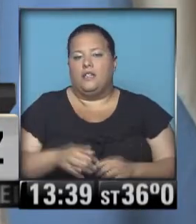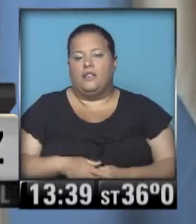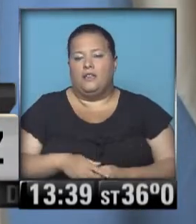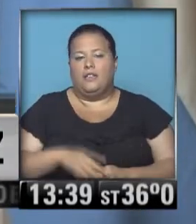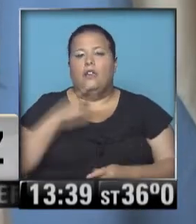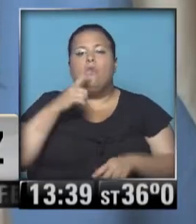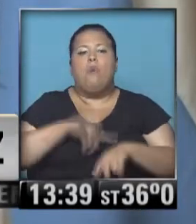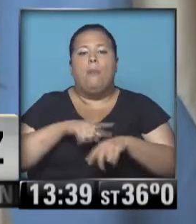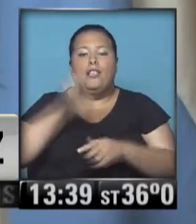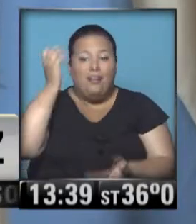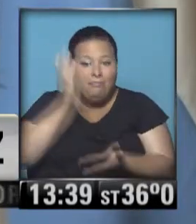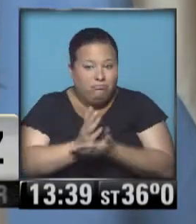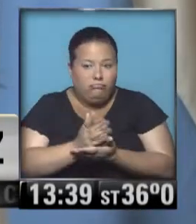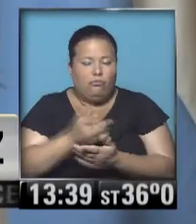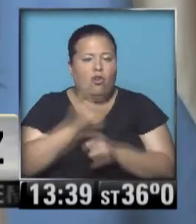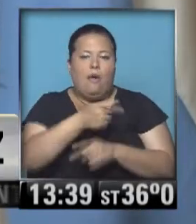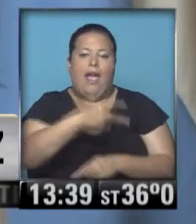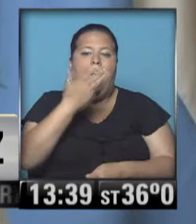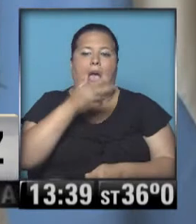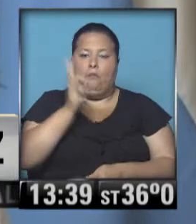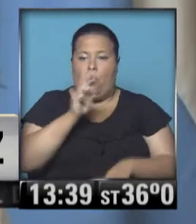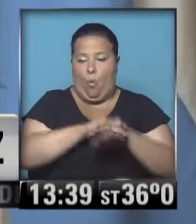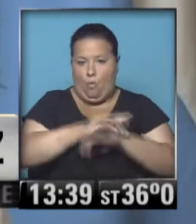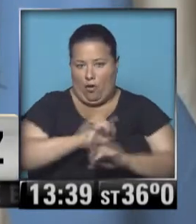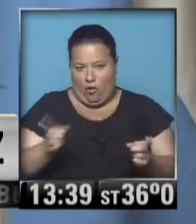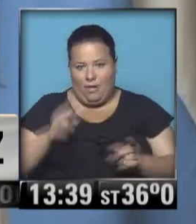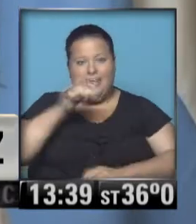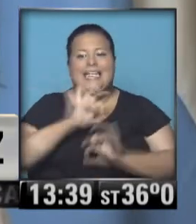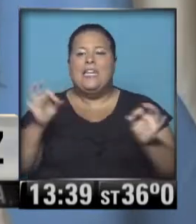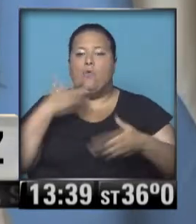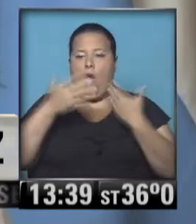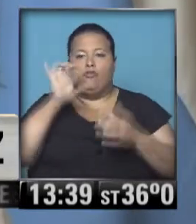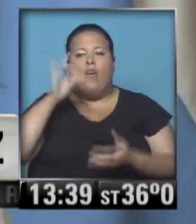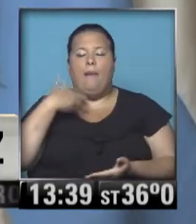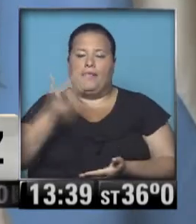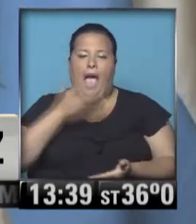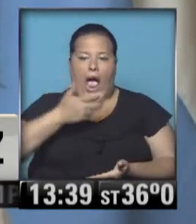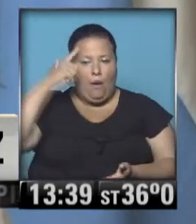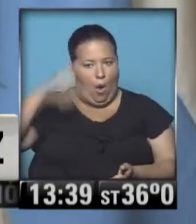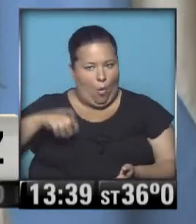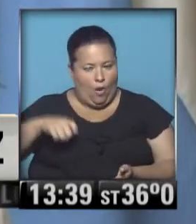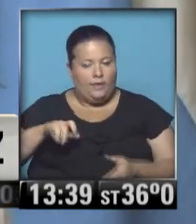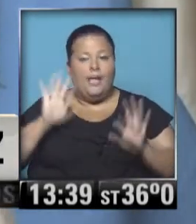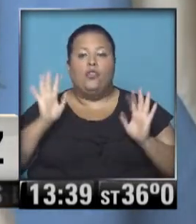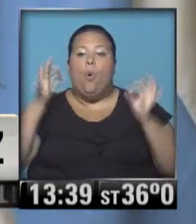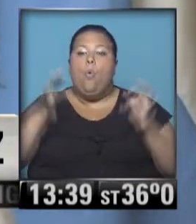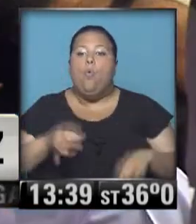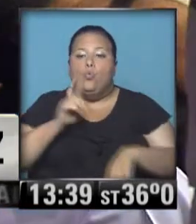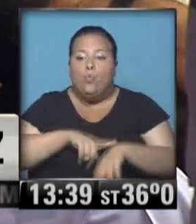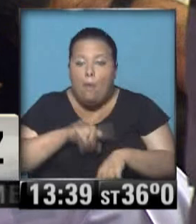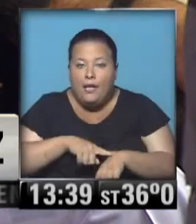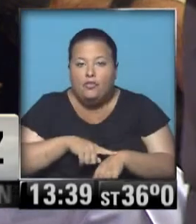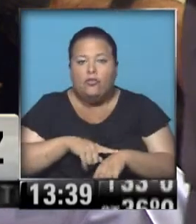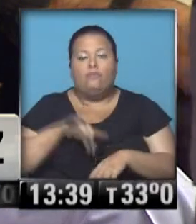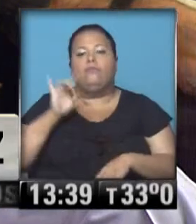lectura en veredicto no es un momento para que hable un imputado, ni ninguna de las partes. De modo que en ese momento